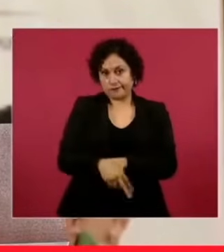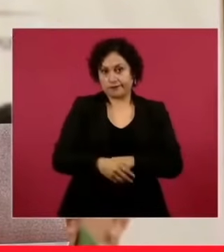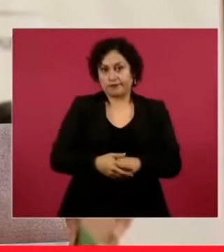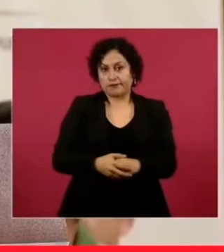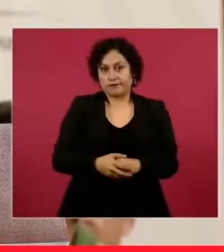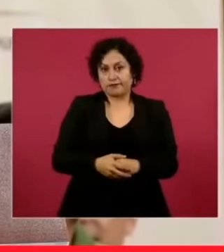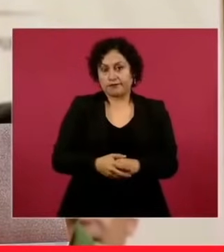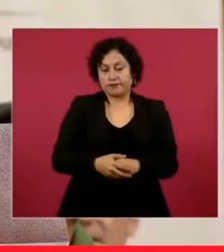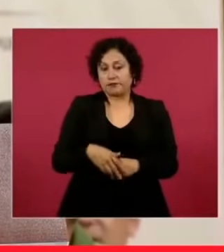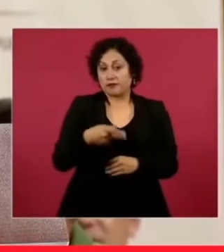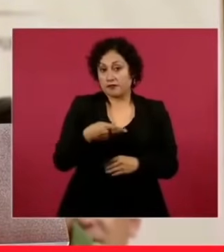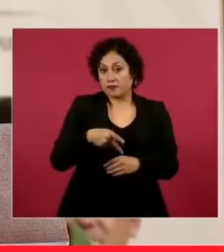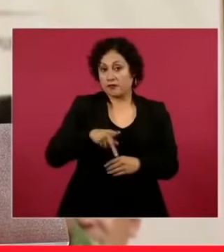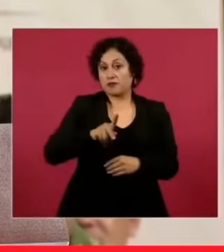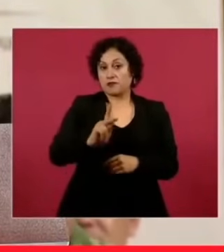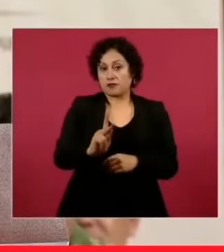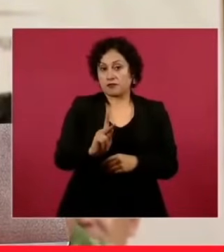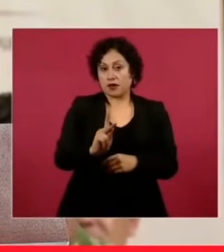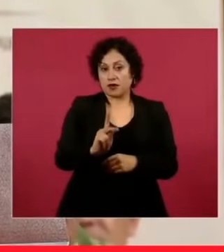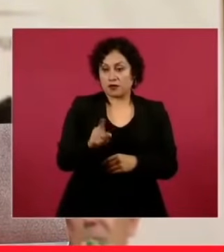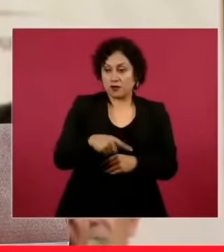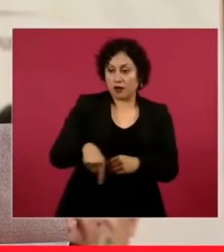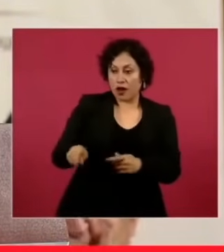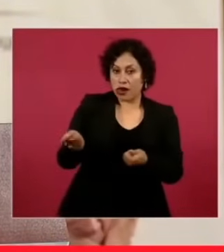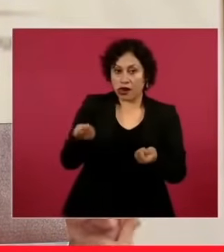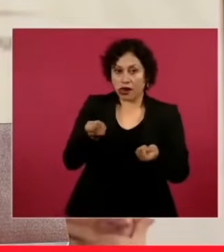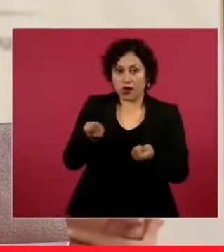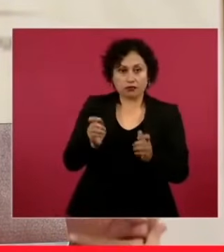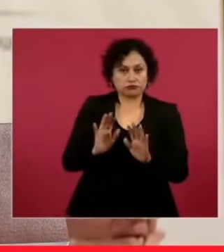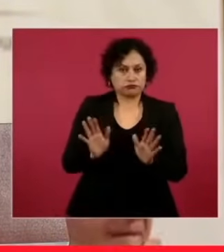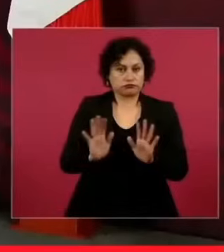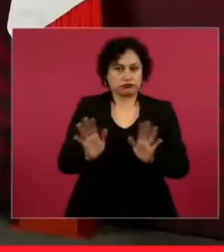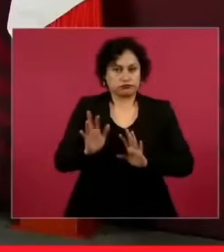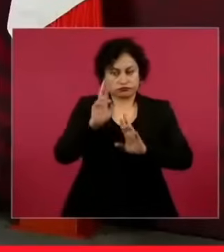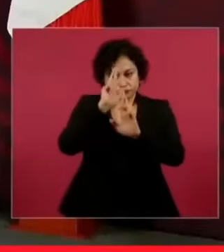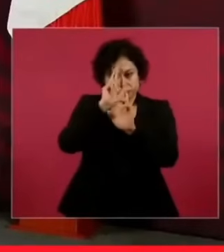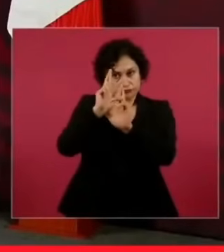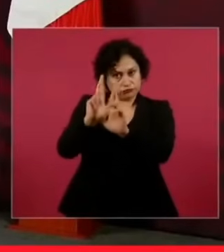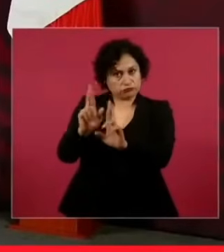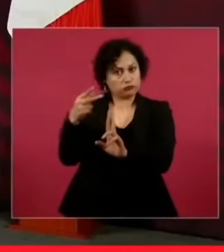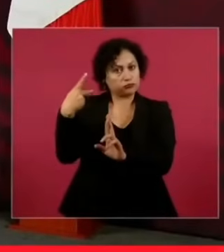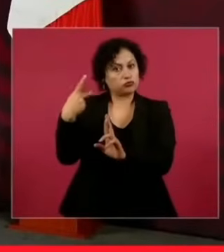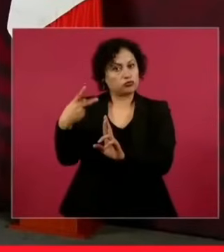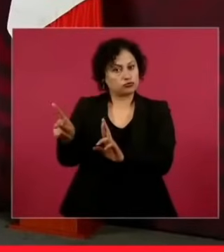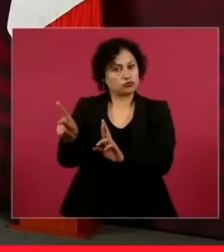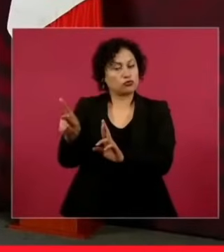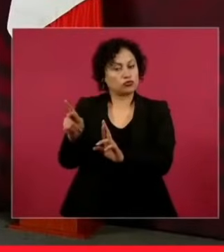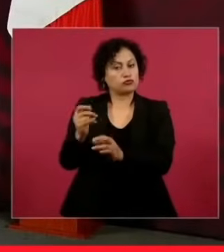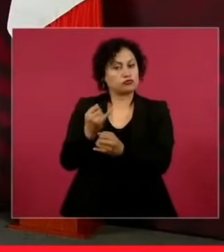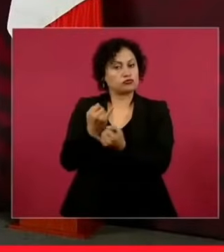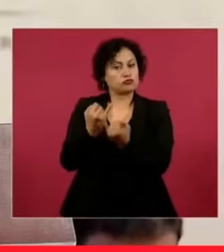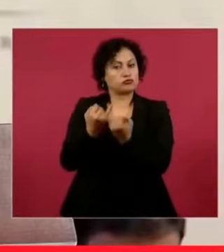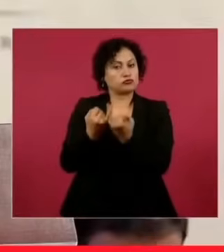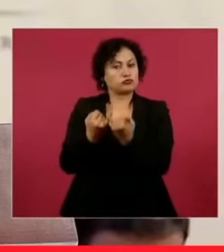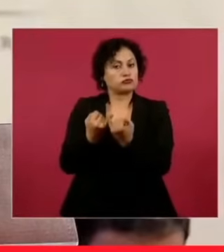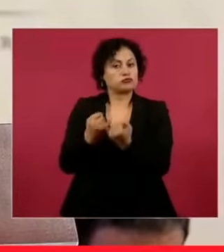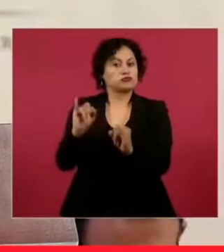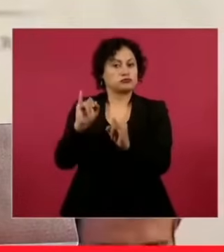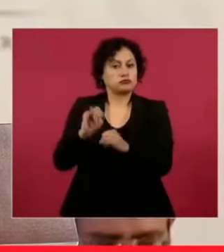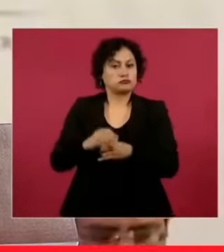respetando al Banco de México, su autonomía. No nos